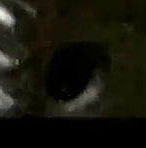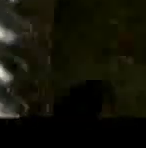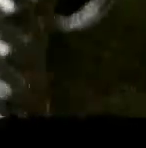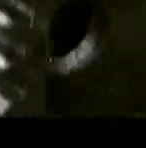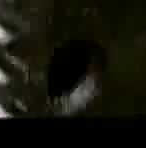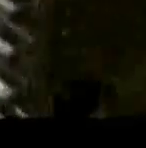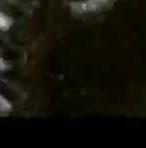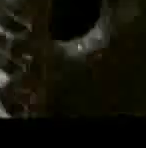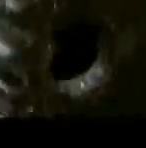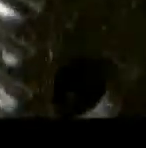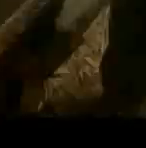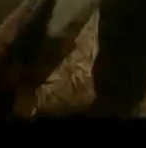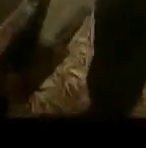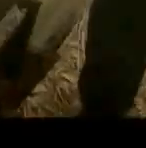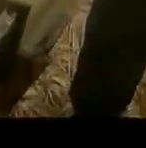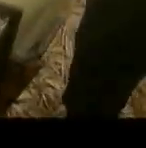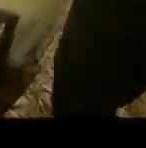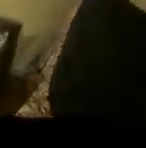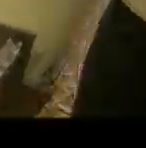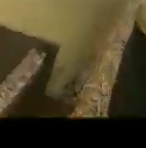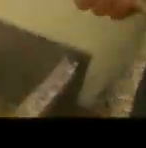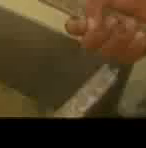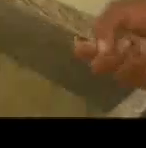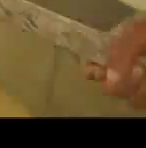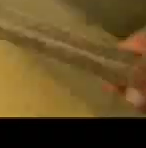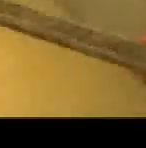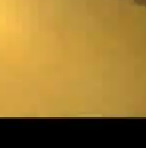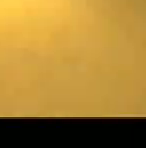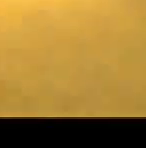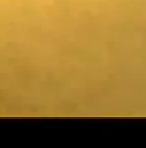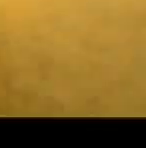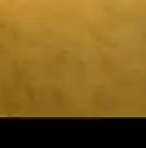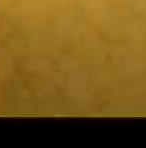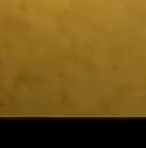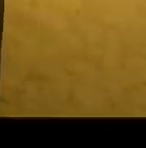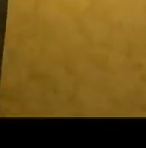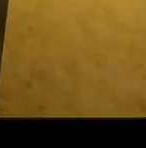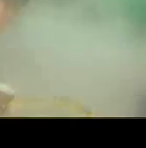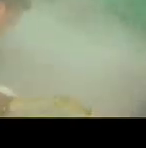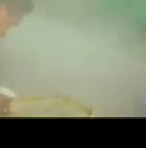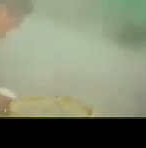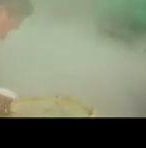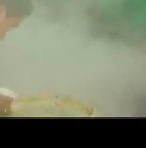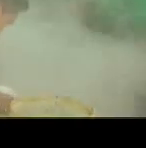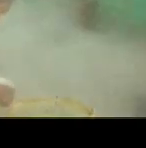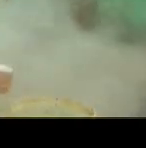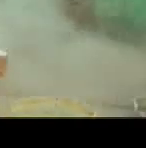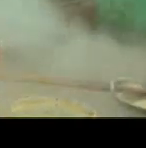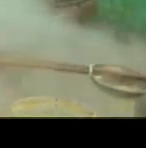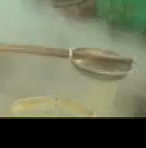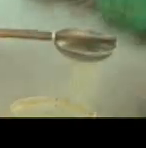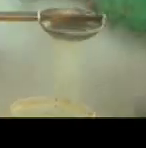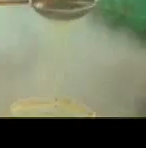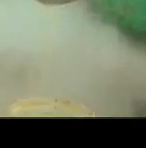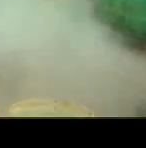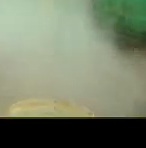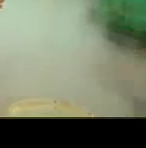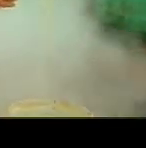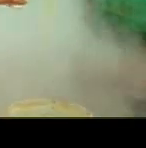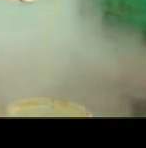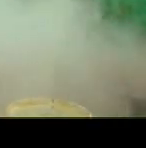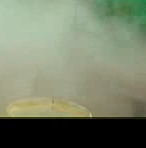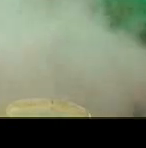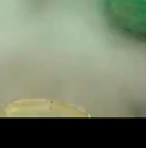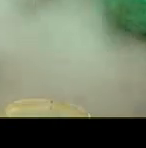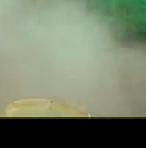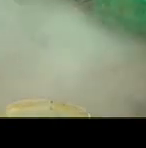el exprimimiento del jugo de la caña para ser trasladado a los estanques, conocidos tradicionalmente como las pailas, ¿no? Luego